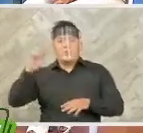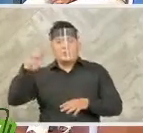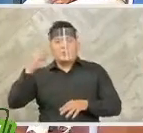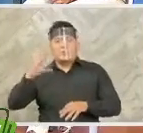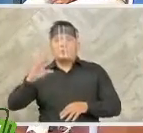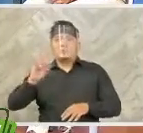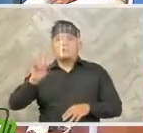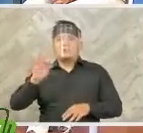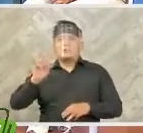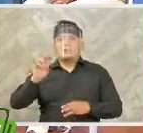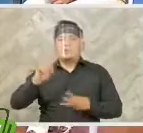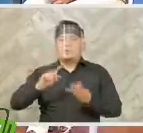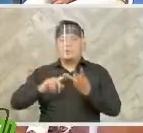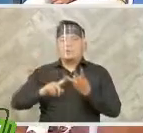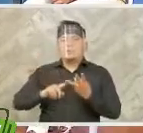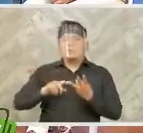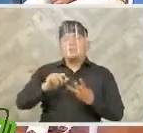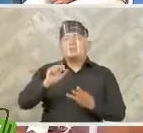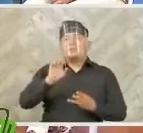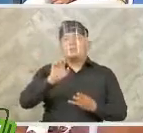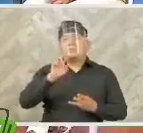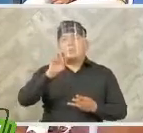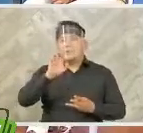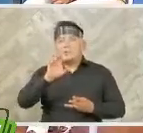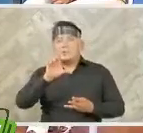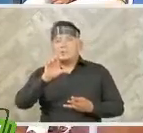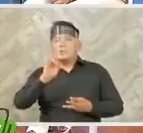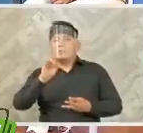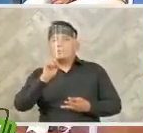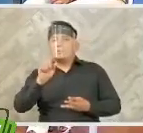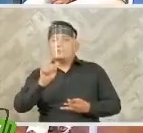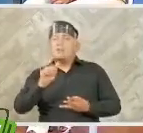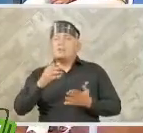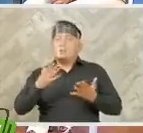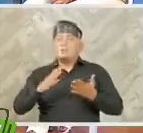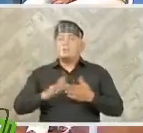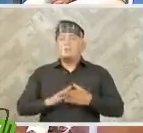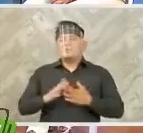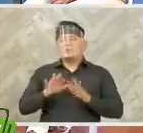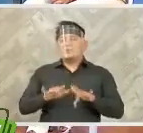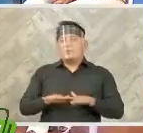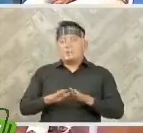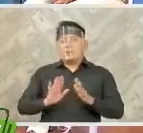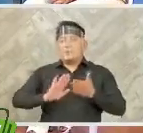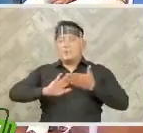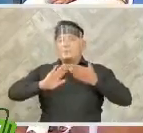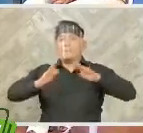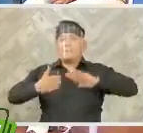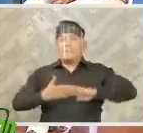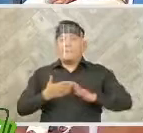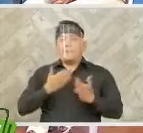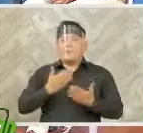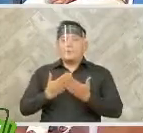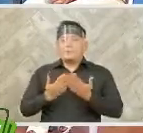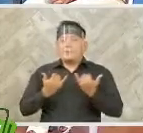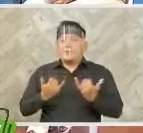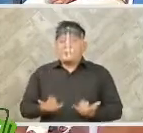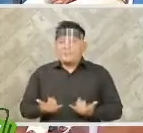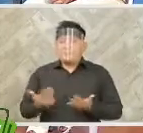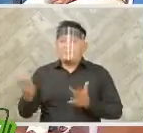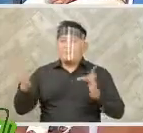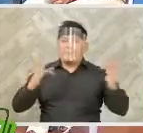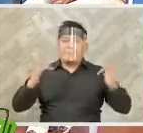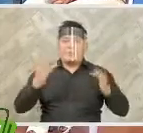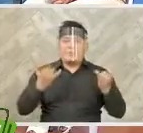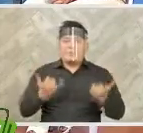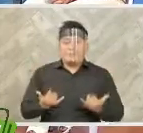la secretaria de Postconflicto y Cultura de Paz, a quienes les doy la bienvenida. Muchísimas gracias por estar aquí esta noche. Vamos a